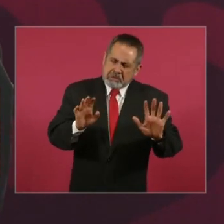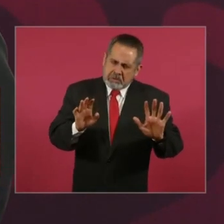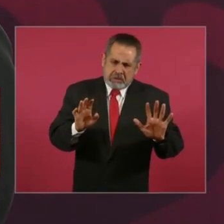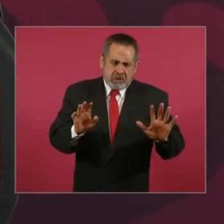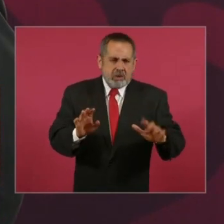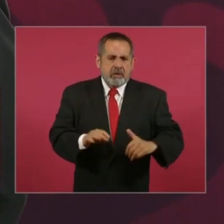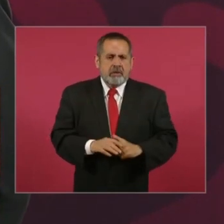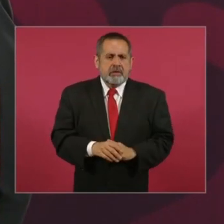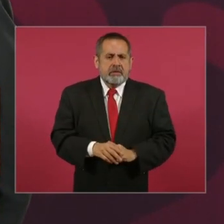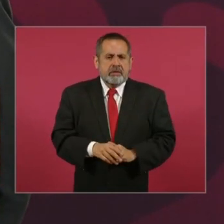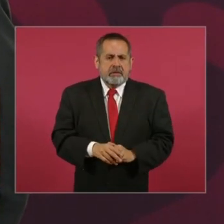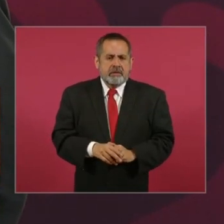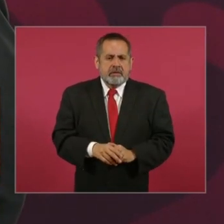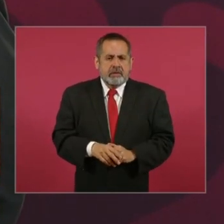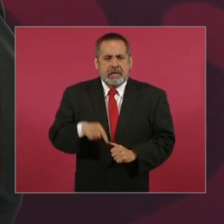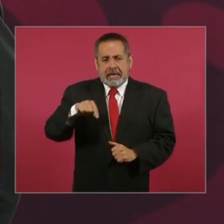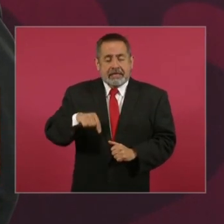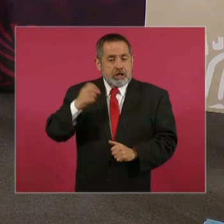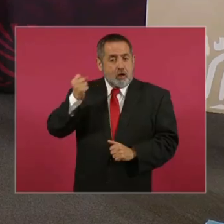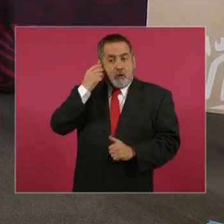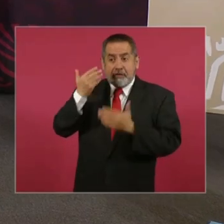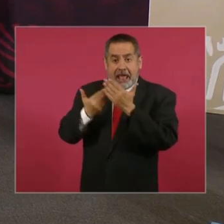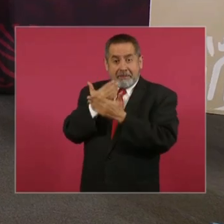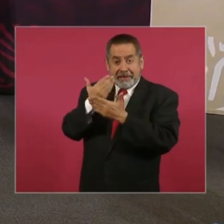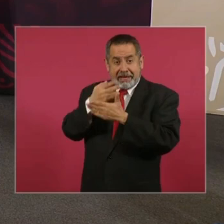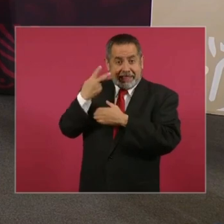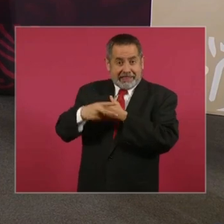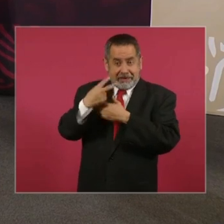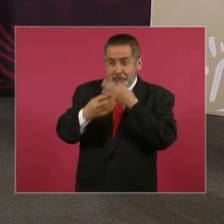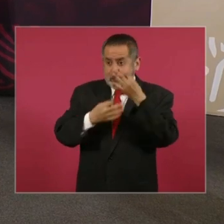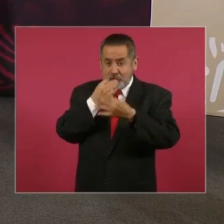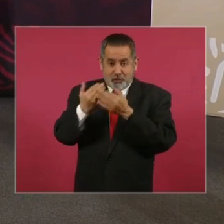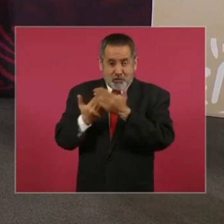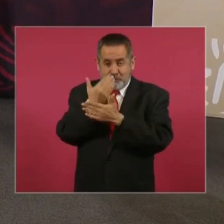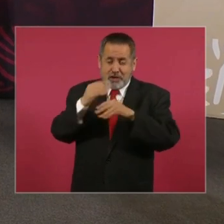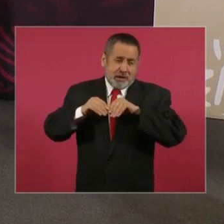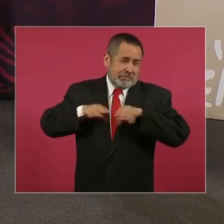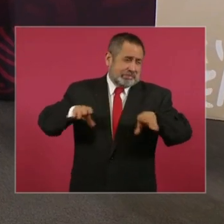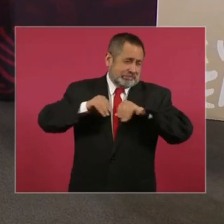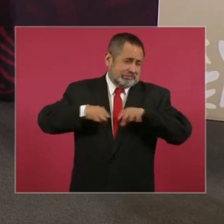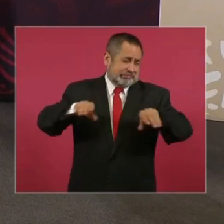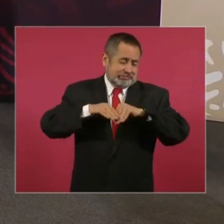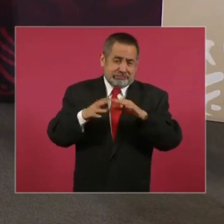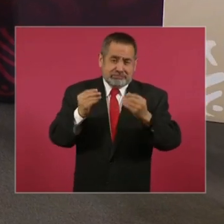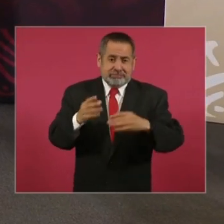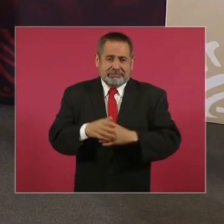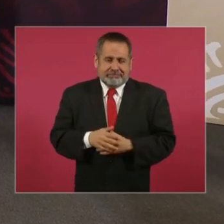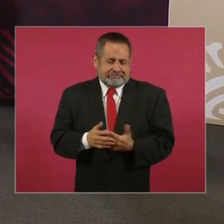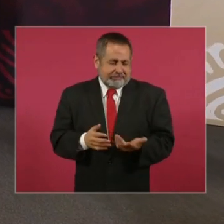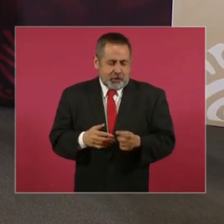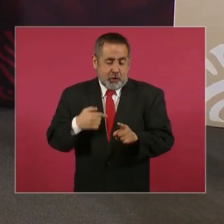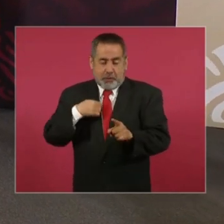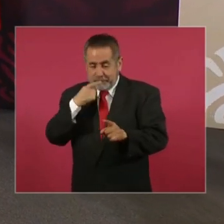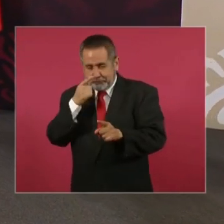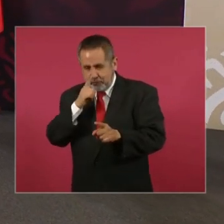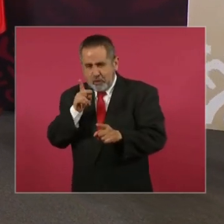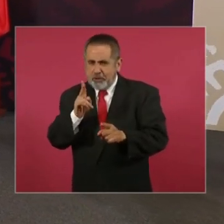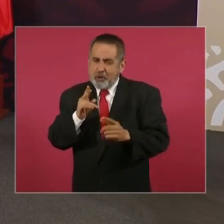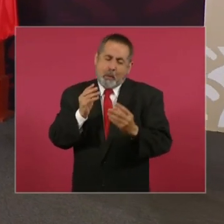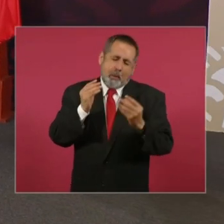es la mañanera y la verdad no es para presumir,